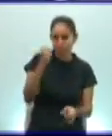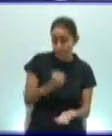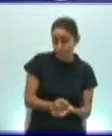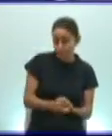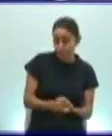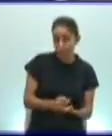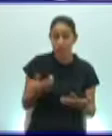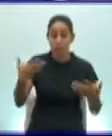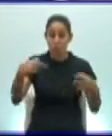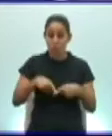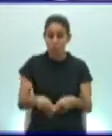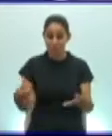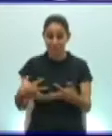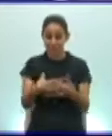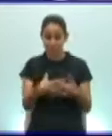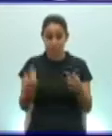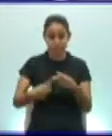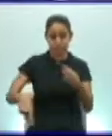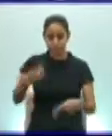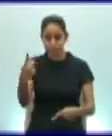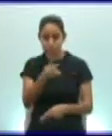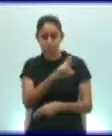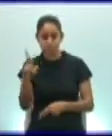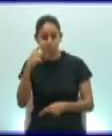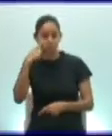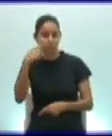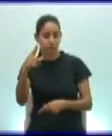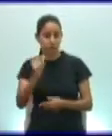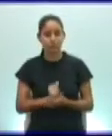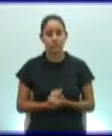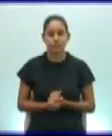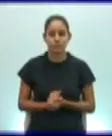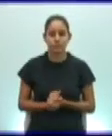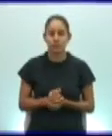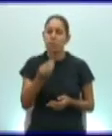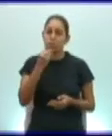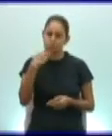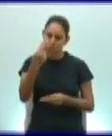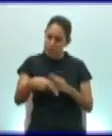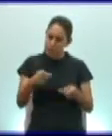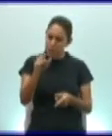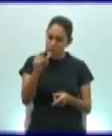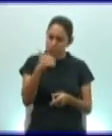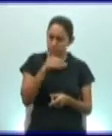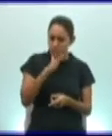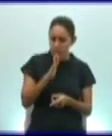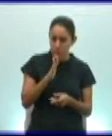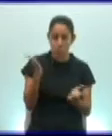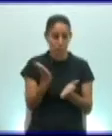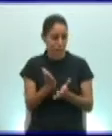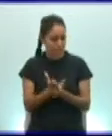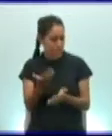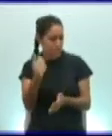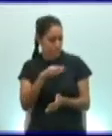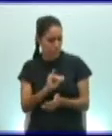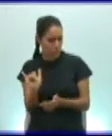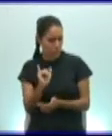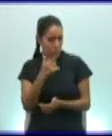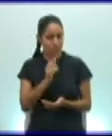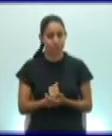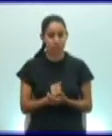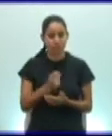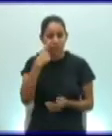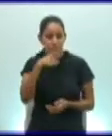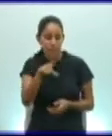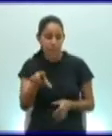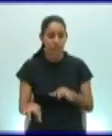junto con la contrarrevolución. Vamos allí. Pudiéramos hacerlo así de esta forma, como lo hemos hecho en clases anteriores, ver una selección de